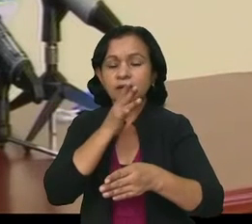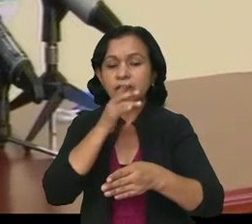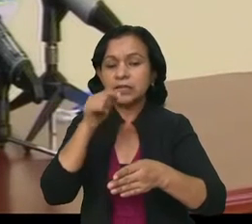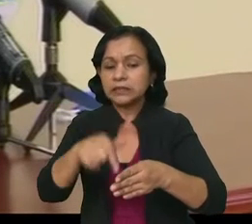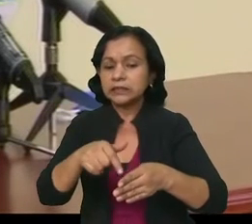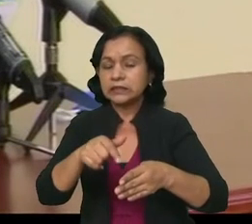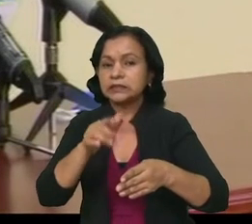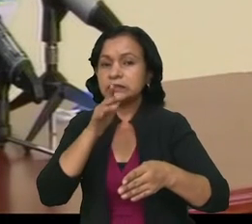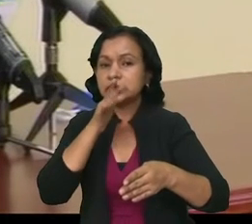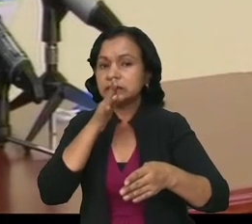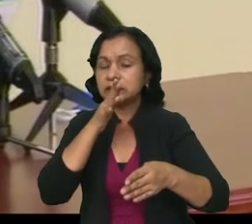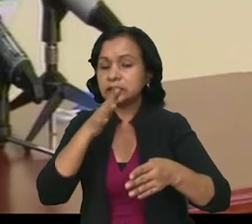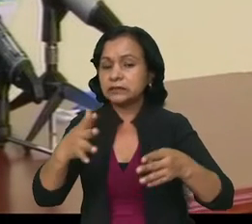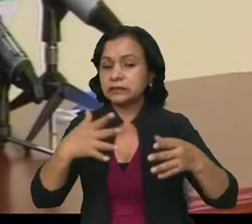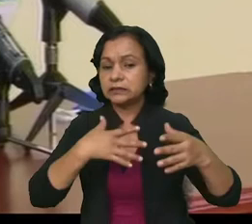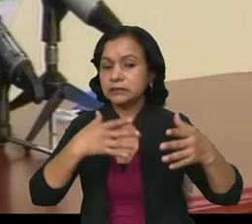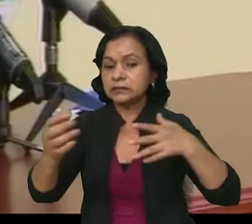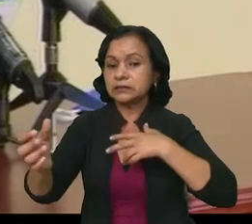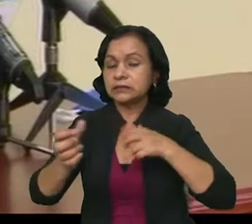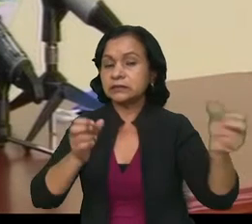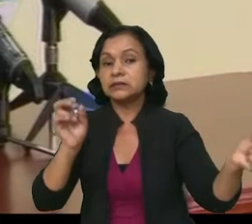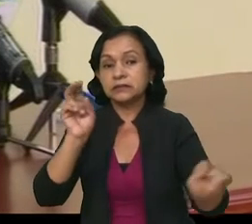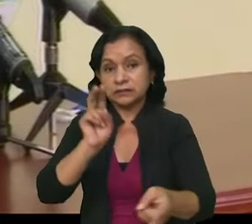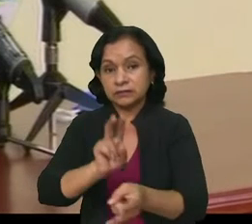de agresión sexual.